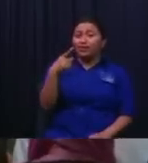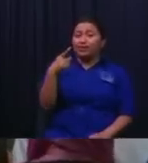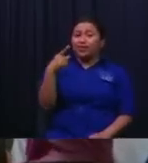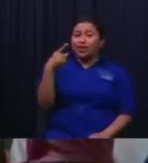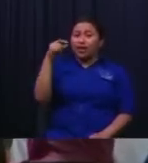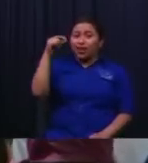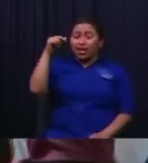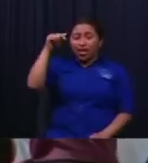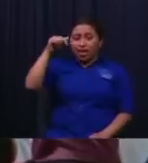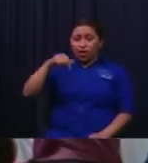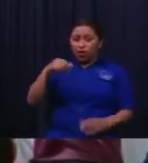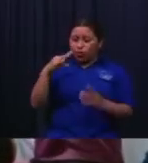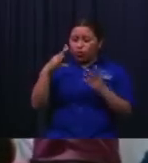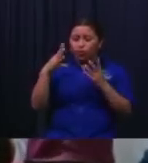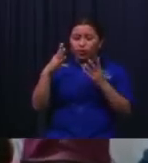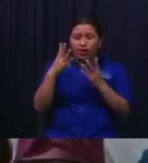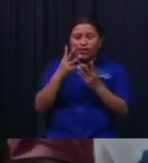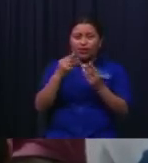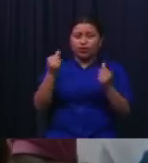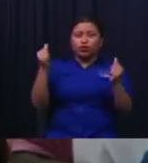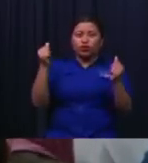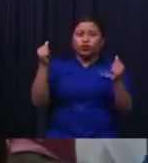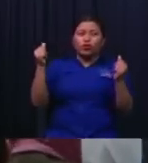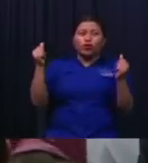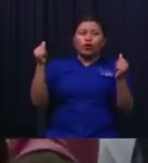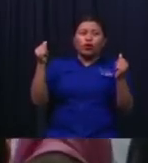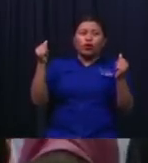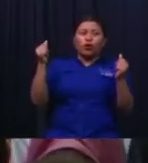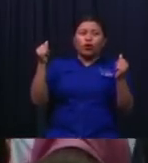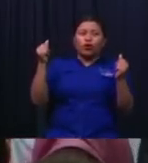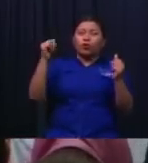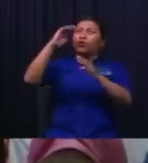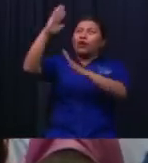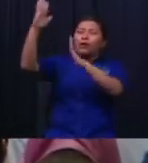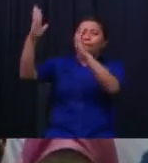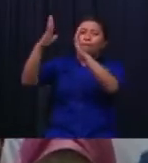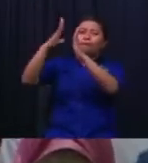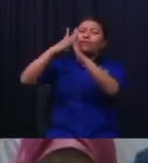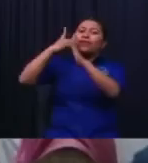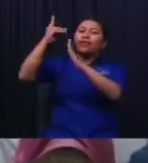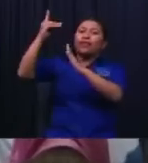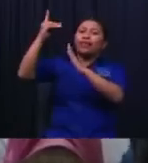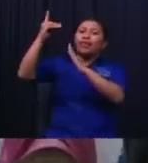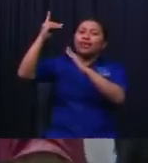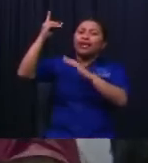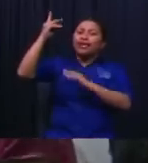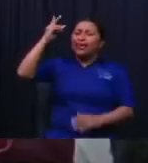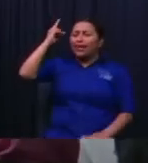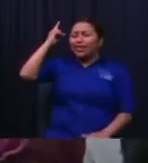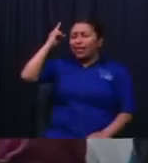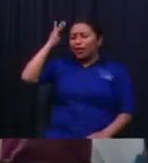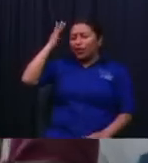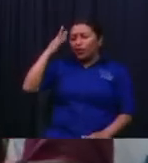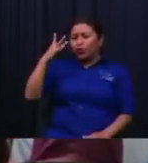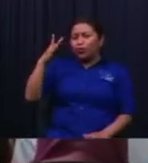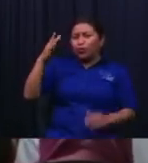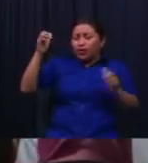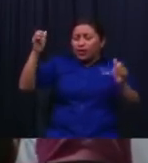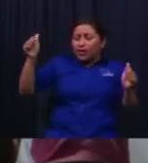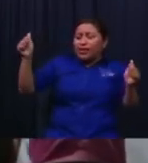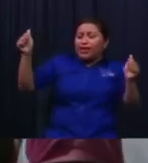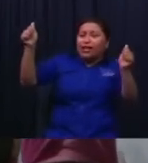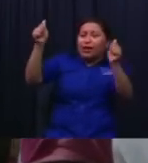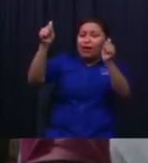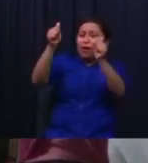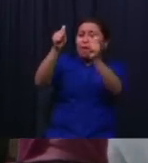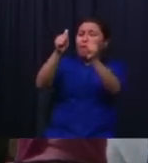vida. La presencia bendita de Dios que te acompaña día con día, hermano. Esa es la que puede